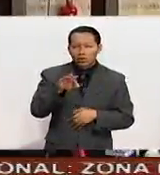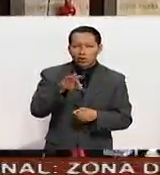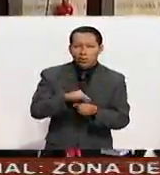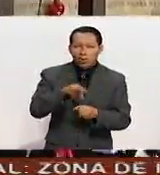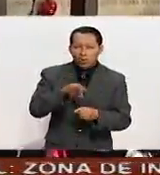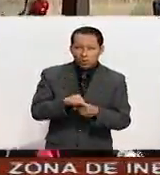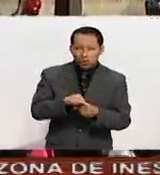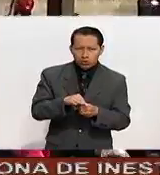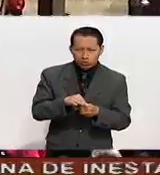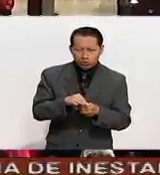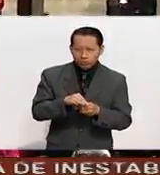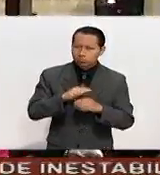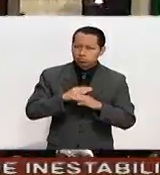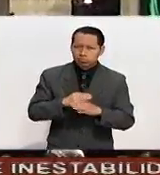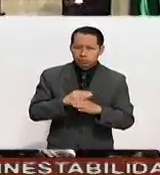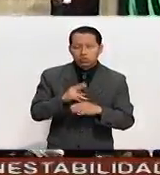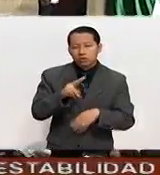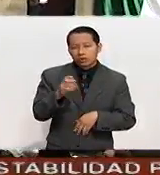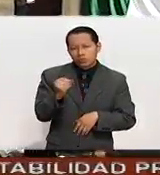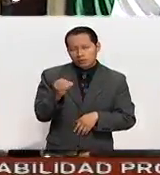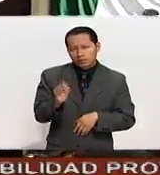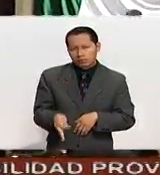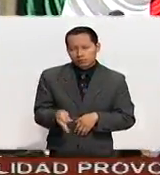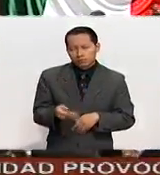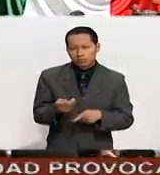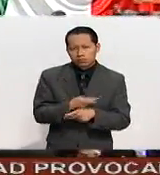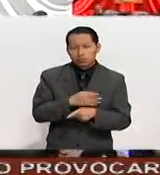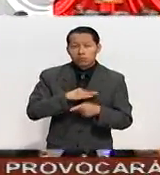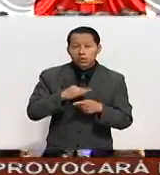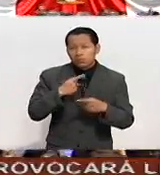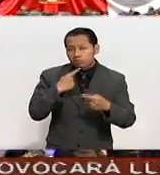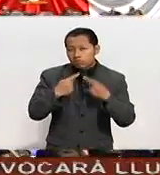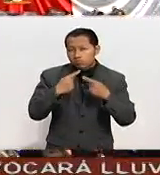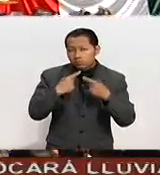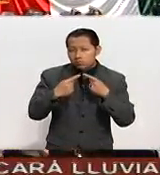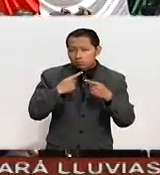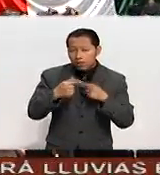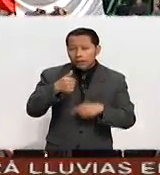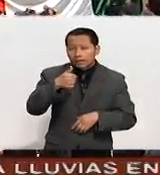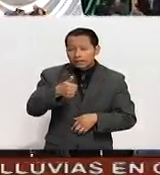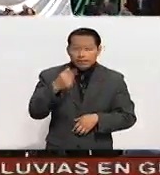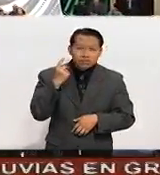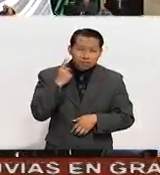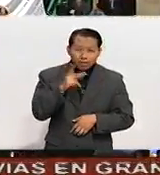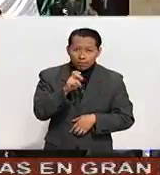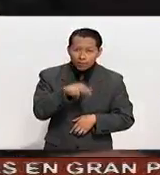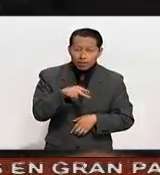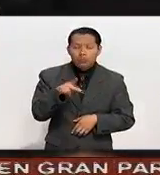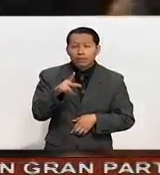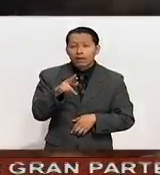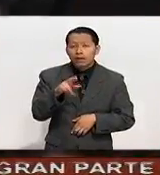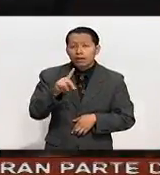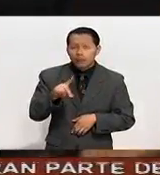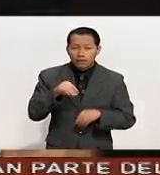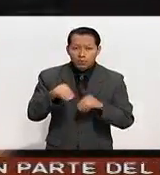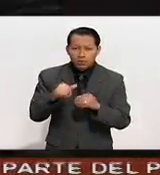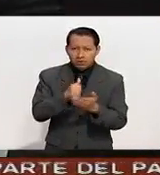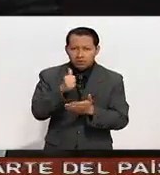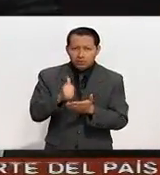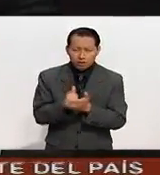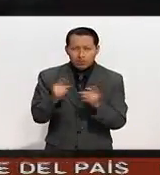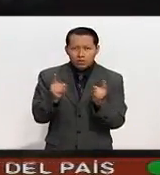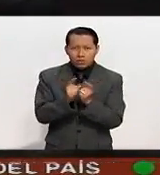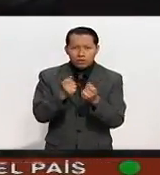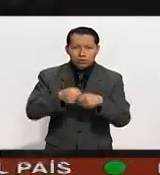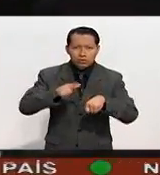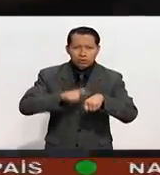y 209 a favor discutir las reservas que 6 diputados del PAN, PRD, Movimiento Ciudadano, Encuentro Social y